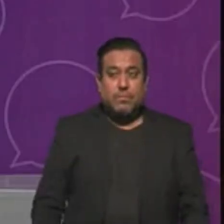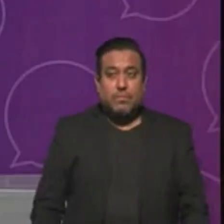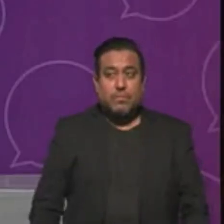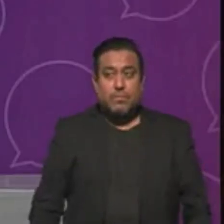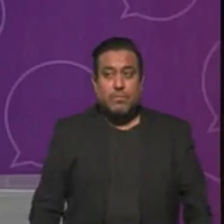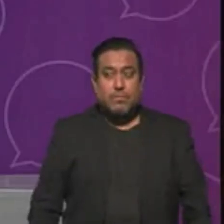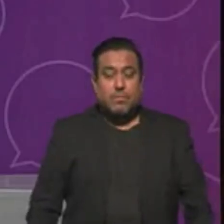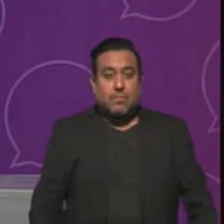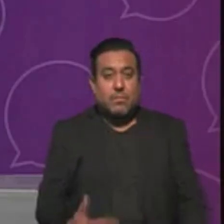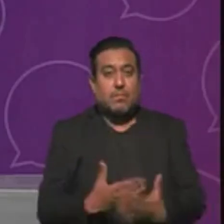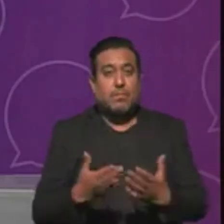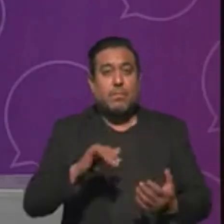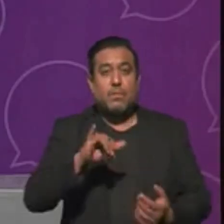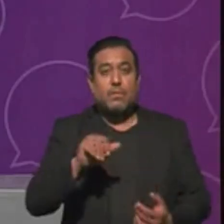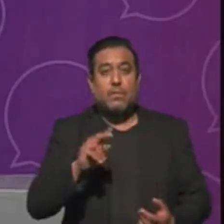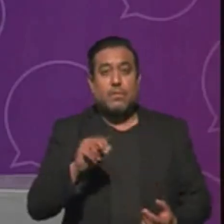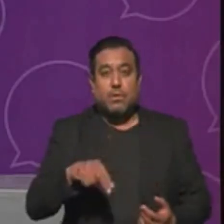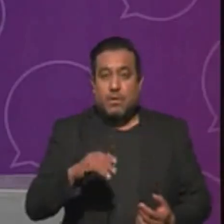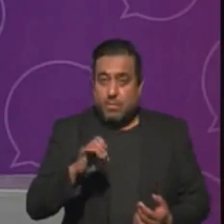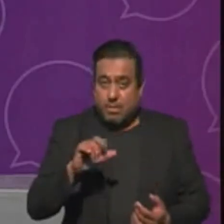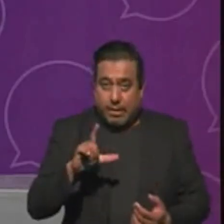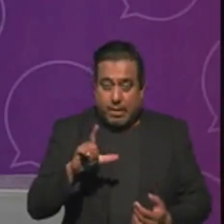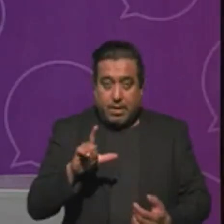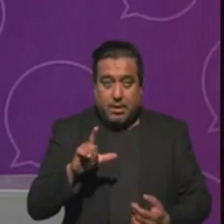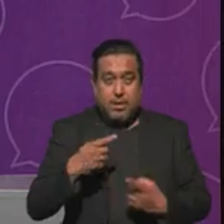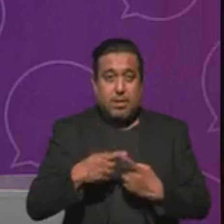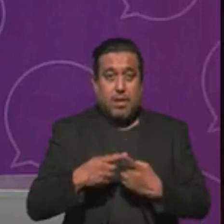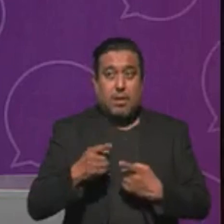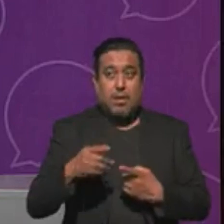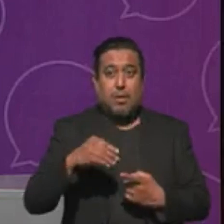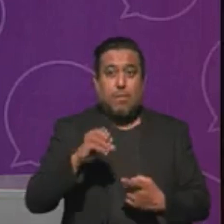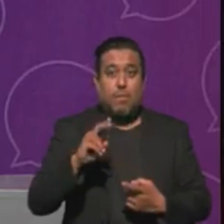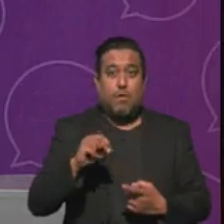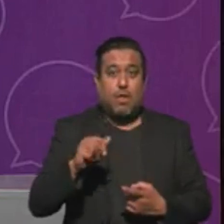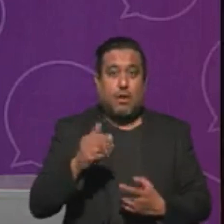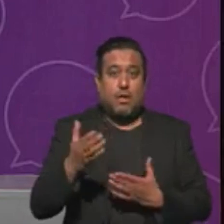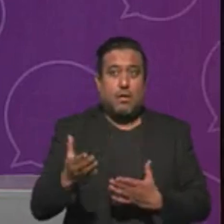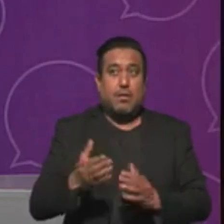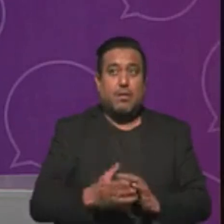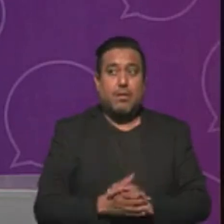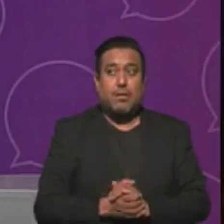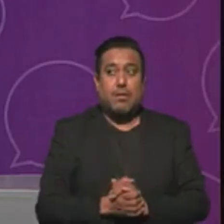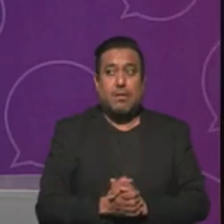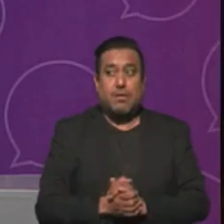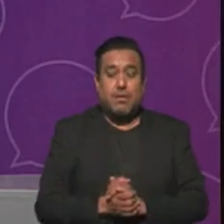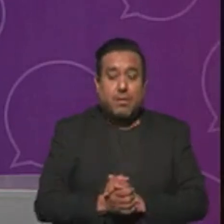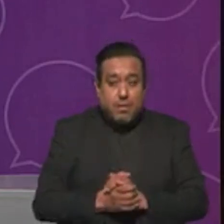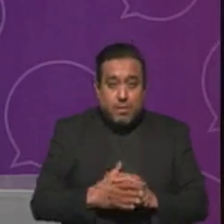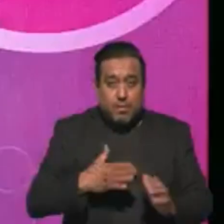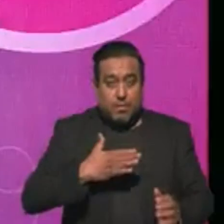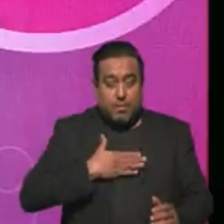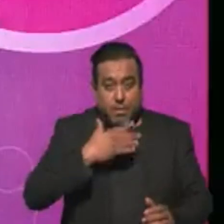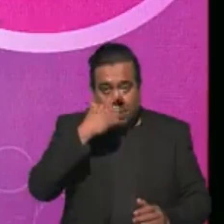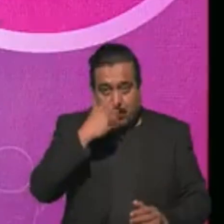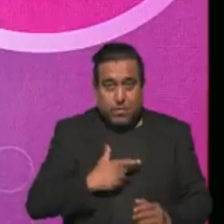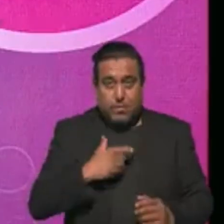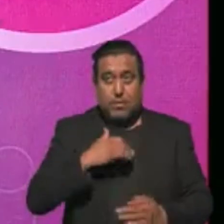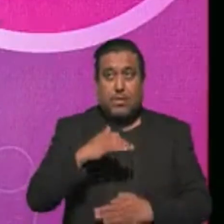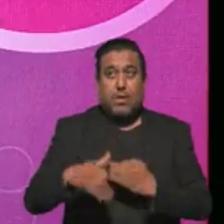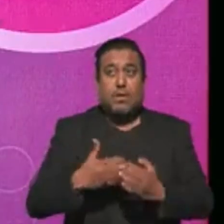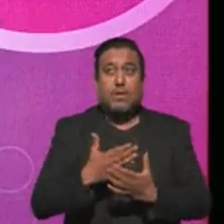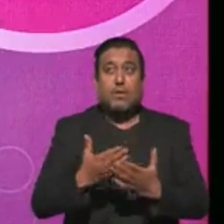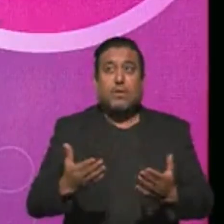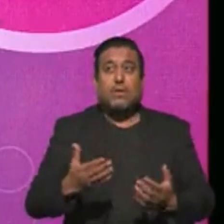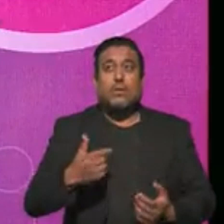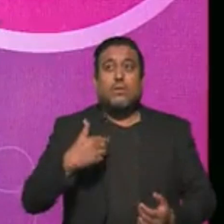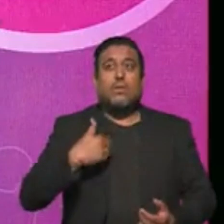ahora con Juan Miguel Ramírez Sánchez de morena adelante por favor Buenas noches a todos